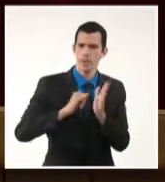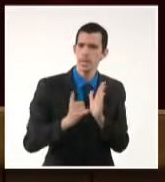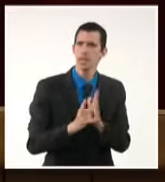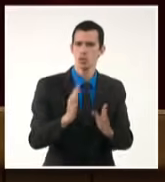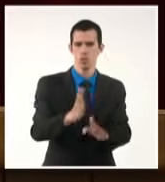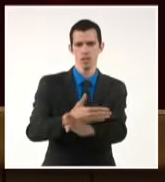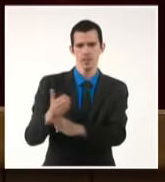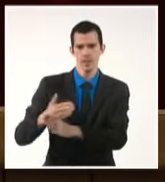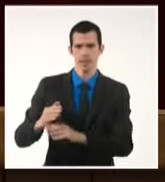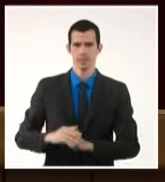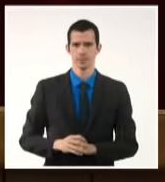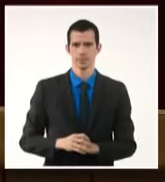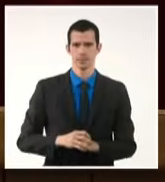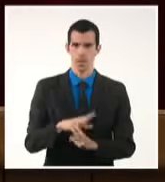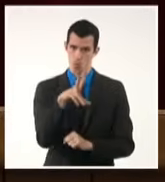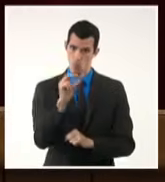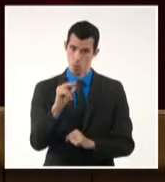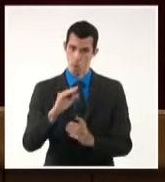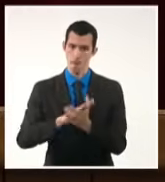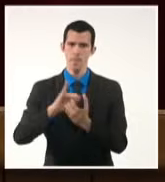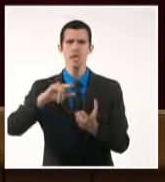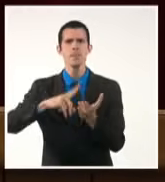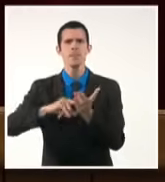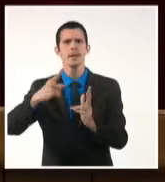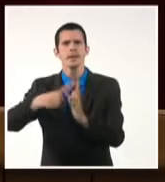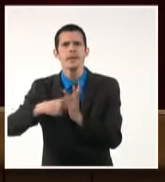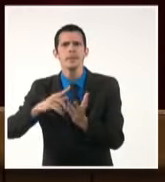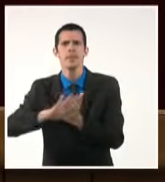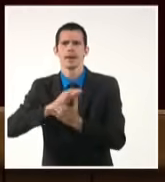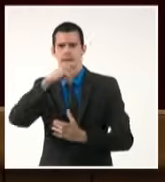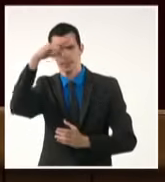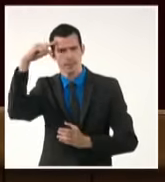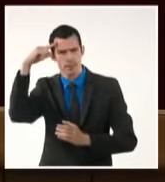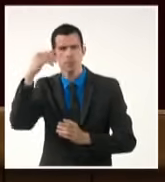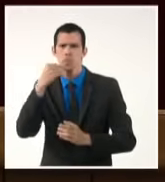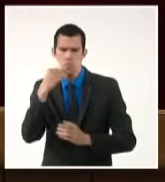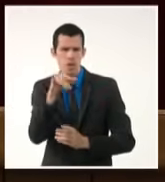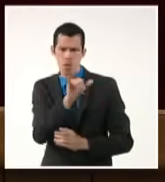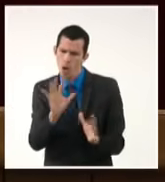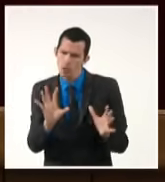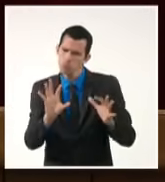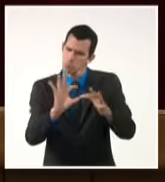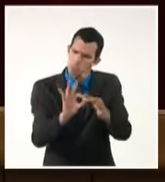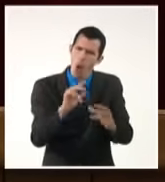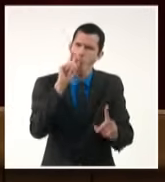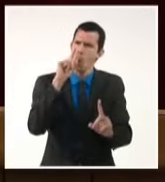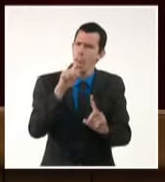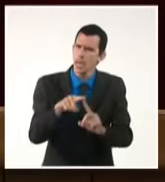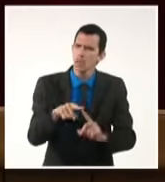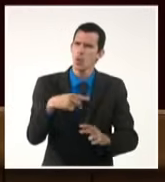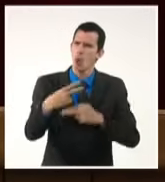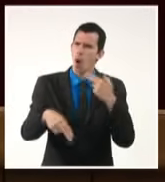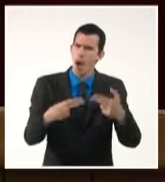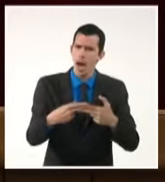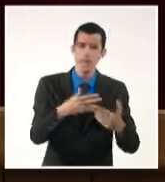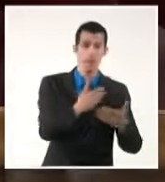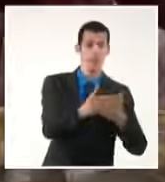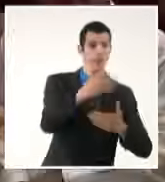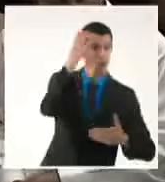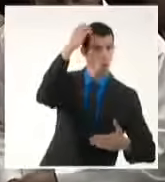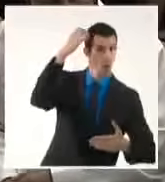económicas y lograr su desarrollo sostenible, así como su efectivo encadenamiento con el sector no